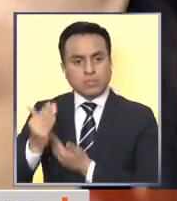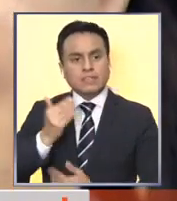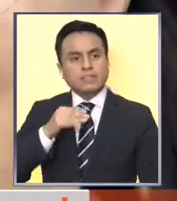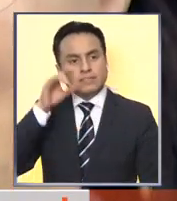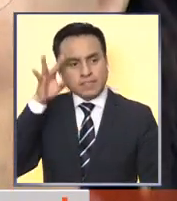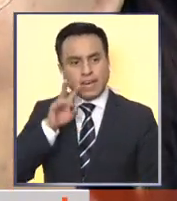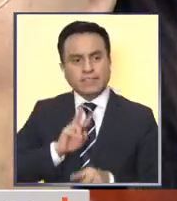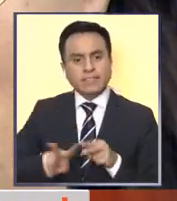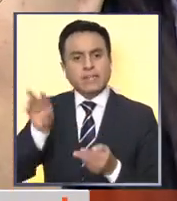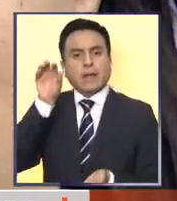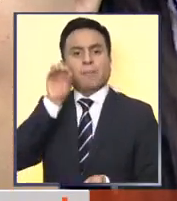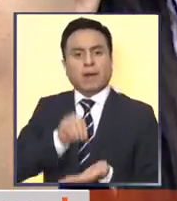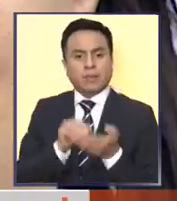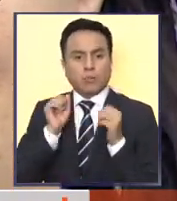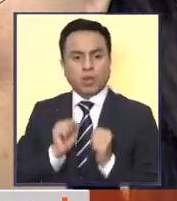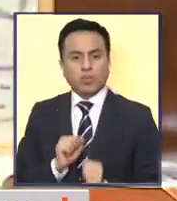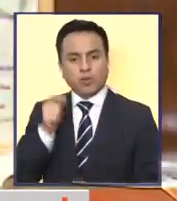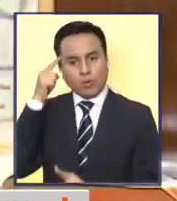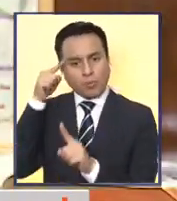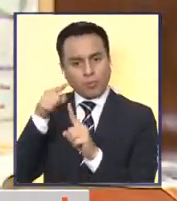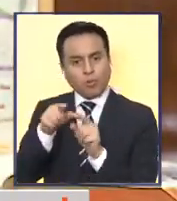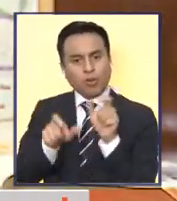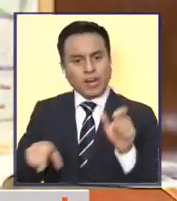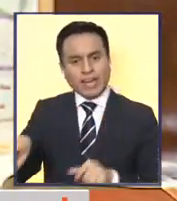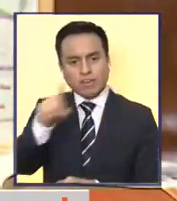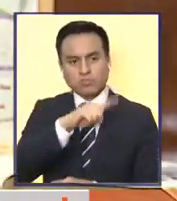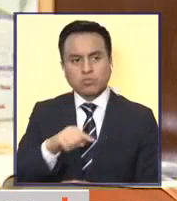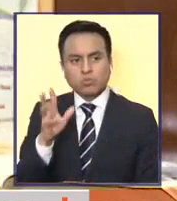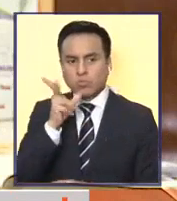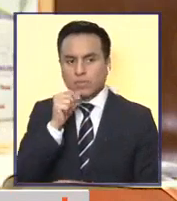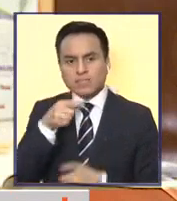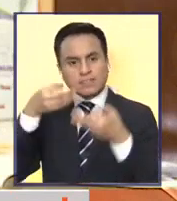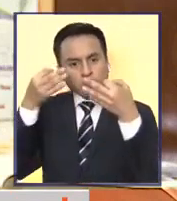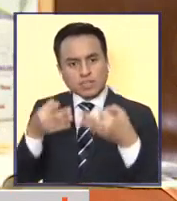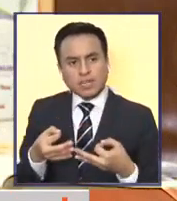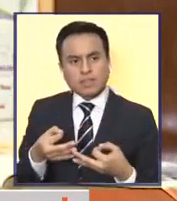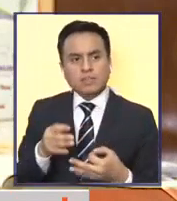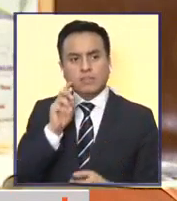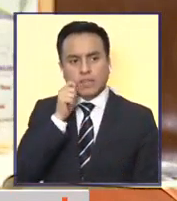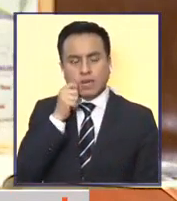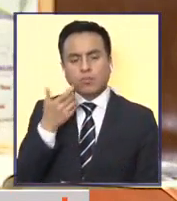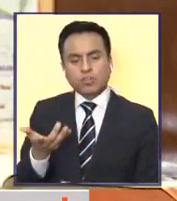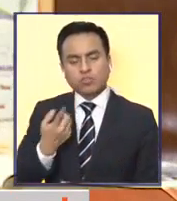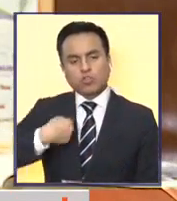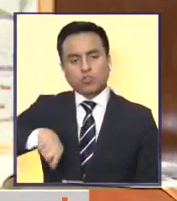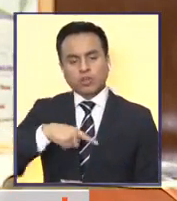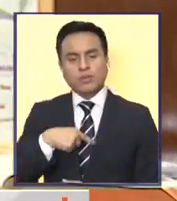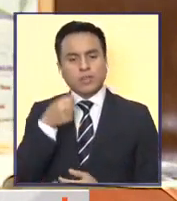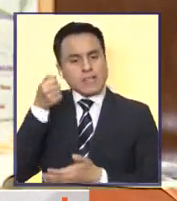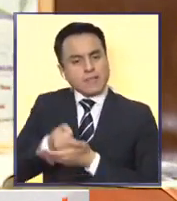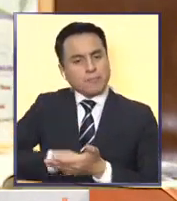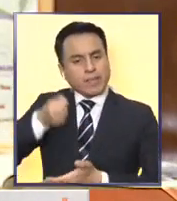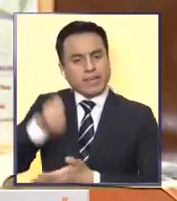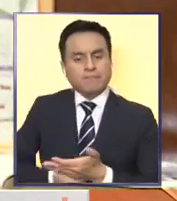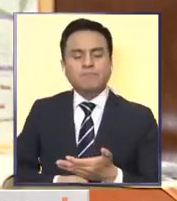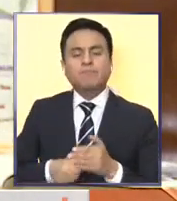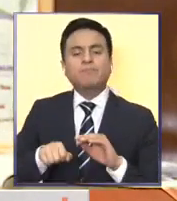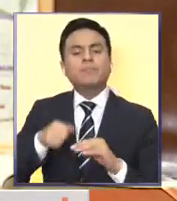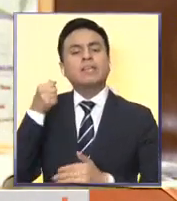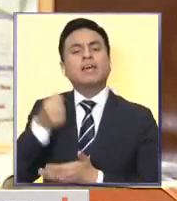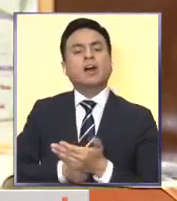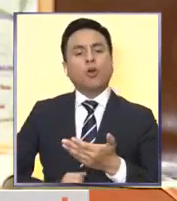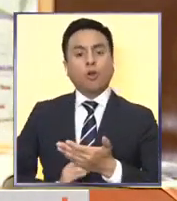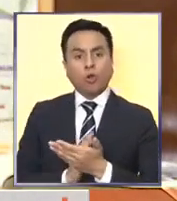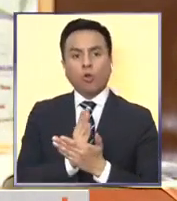hacer más por ellos porque ellos no tienen esa seguridad. Y es por eso que estamos dando la pelea. Y la pelea